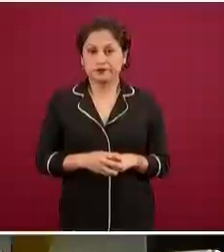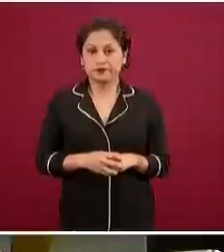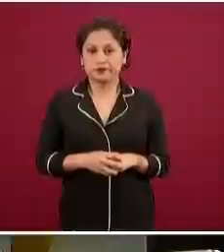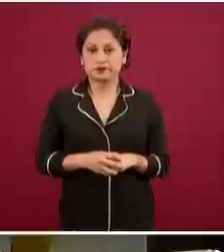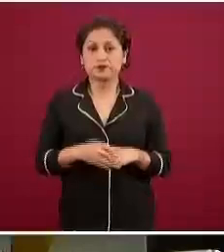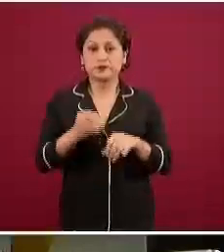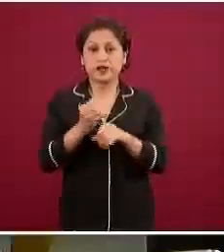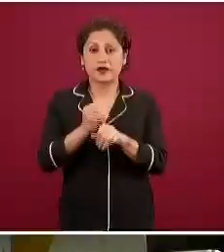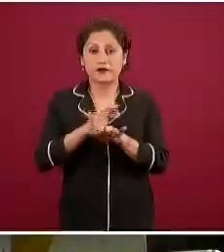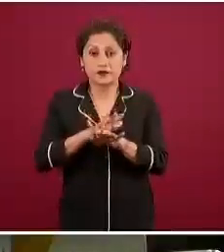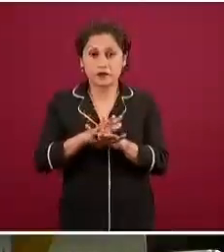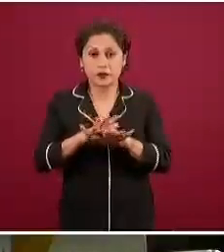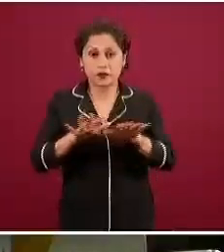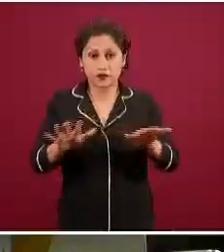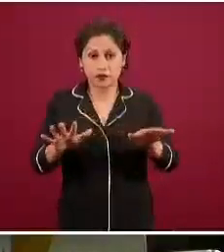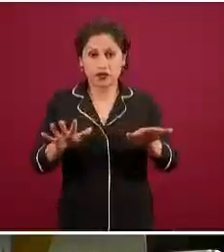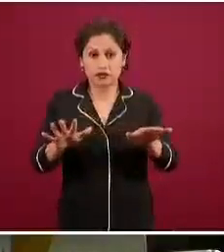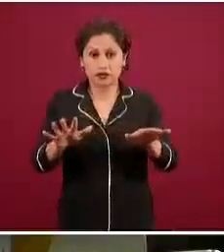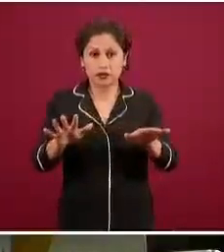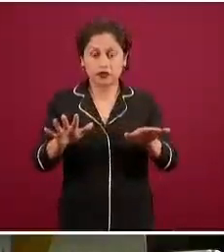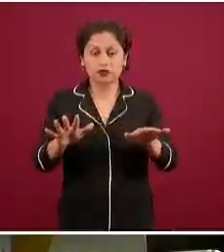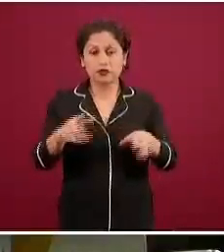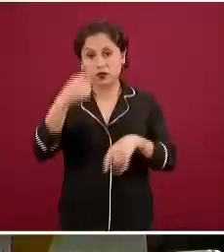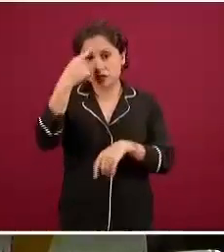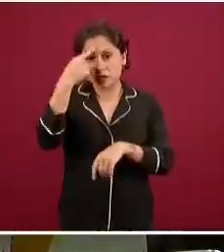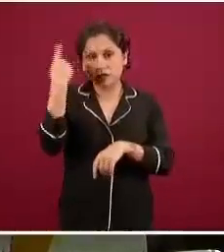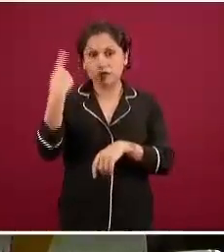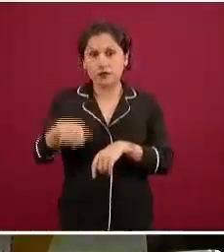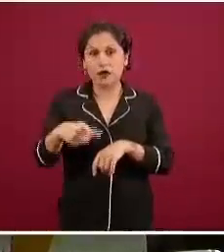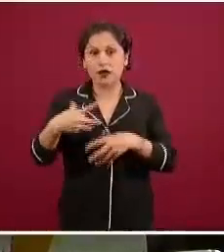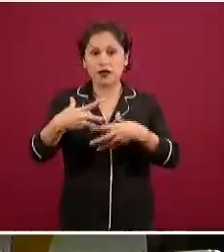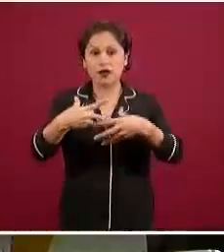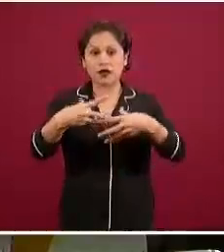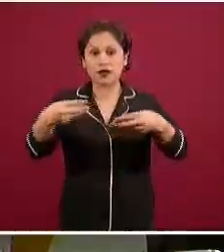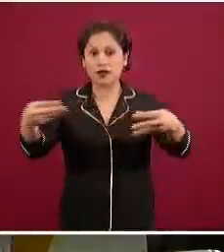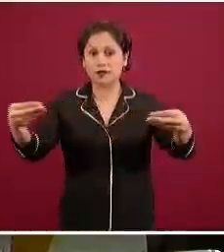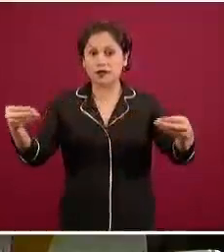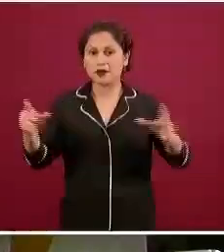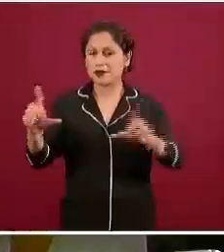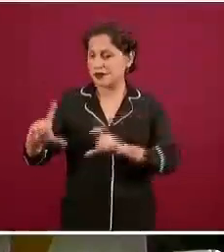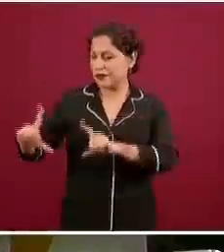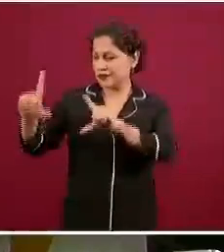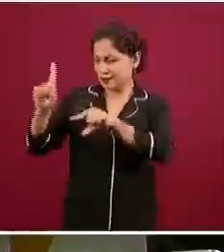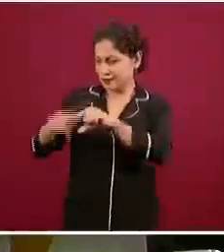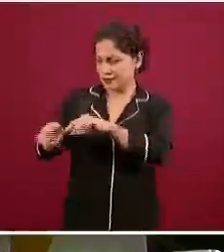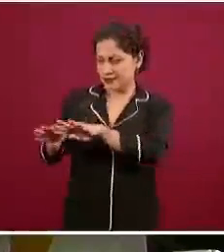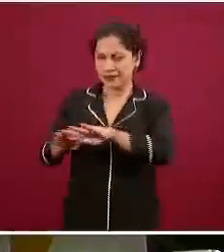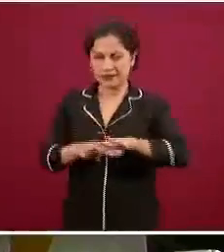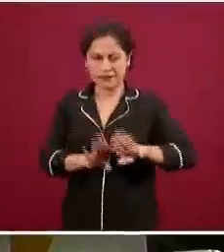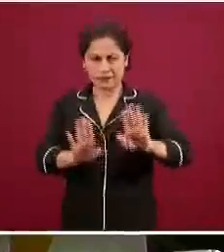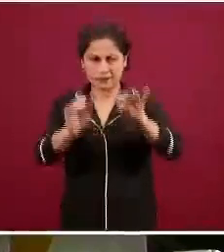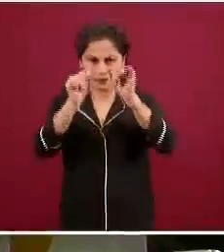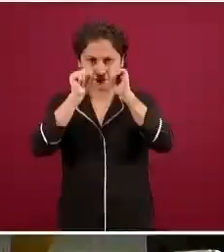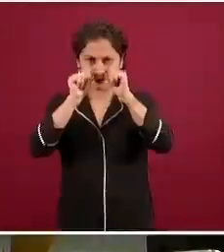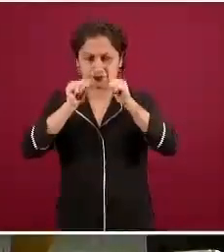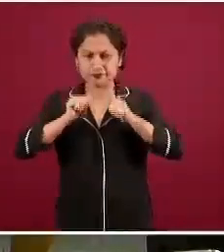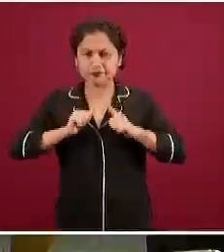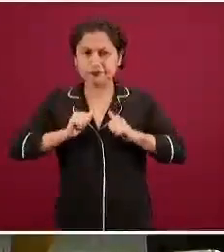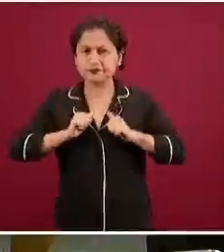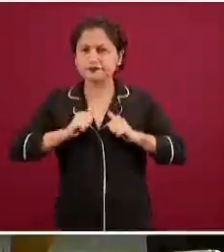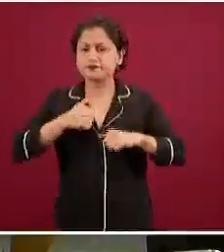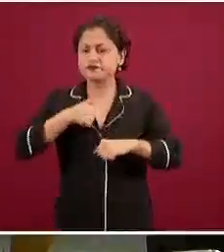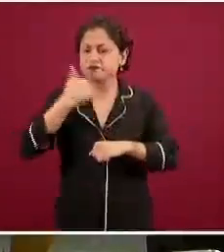información que uno necesita para el manejo de una epidemia, si quiere quítemela tantito para no distraernos, ahorita regreso a esto. Quisiera comentar